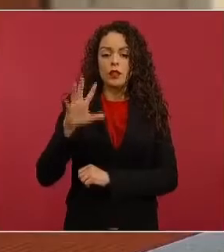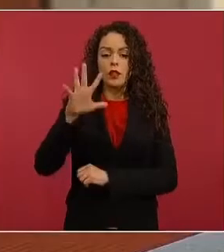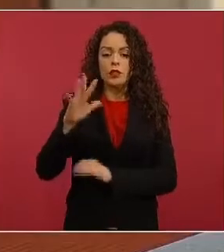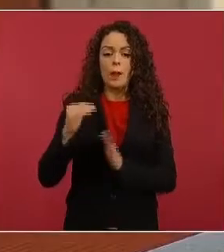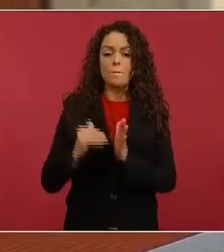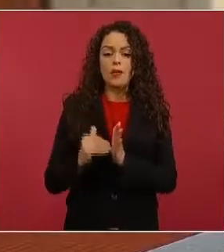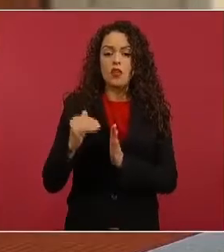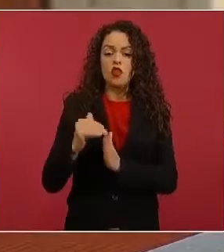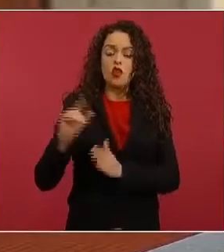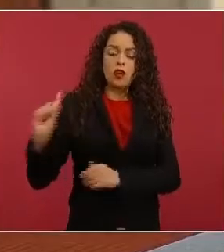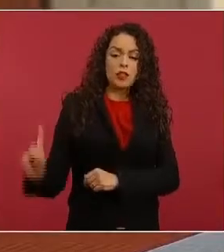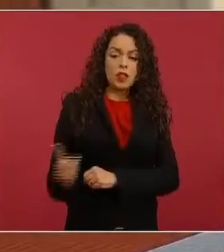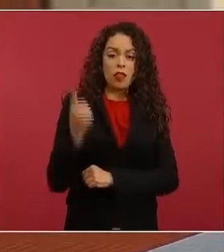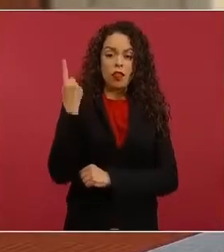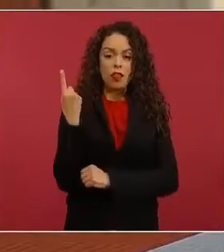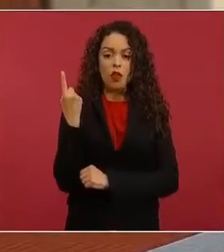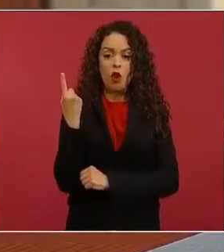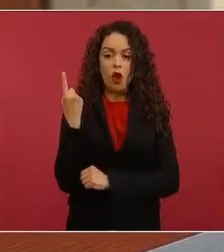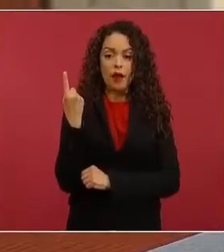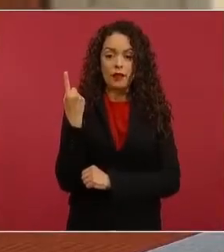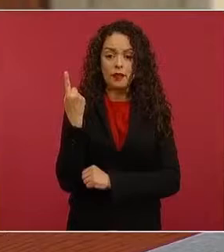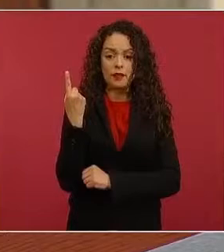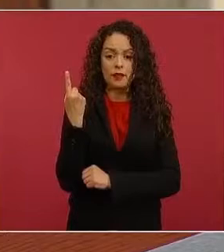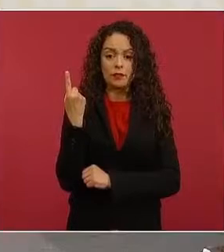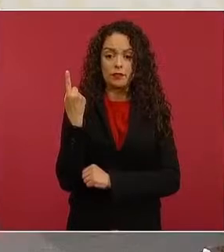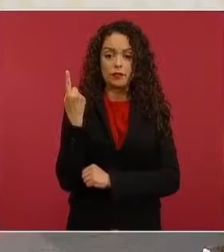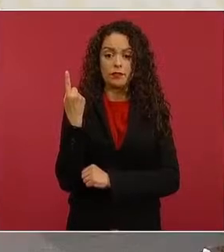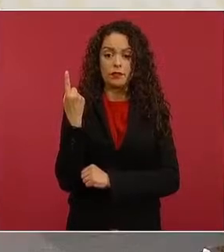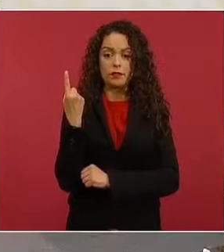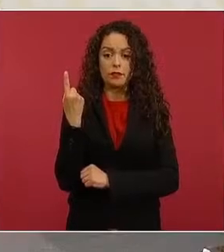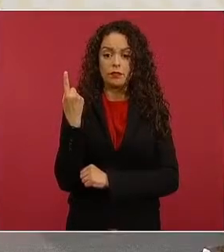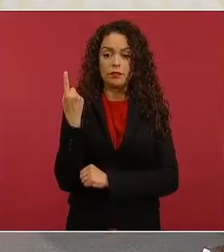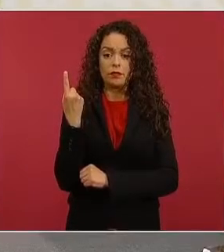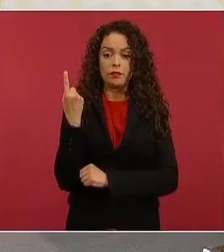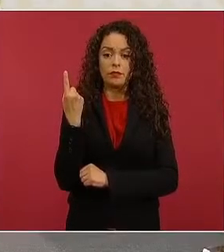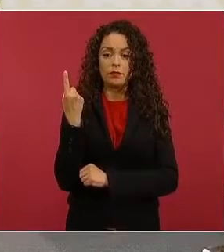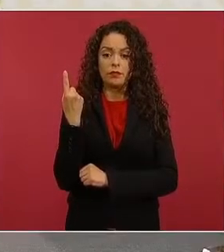4.835 millones de dólares después de impuestos,